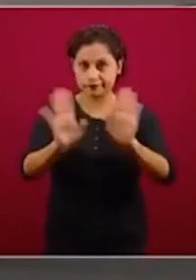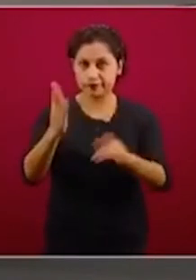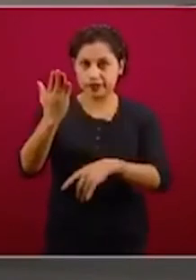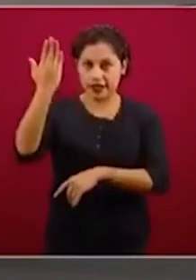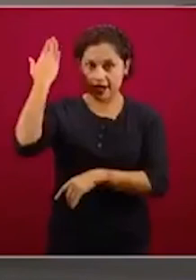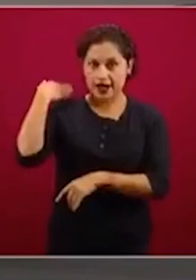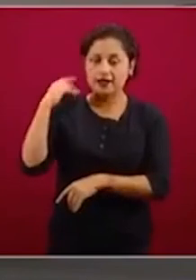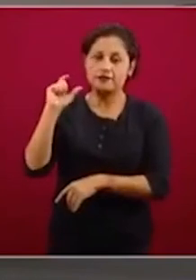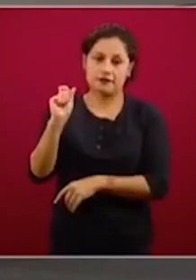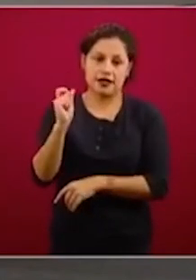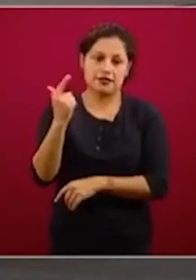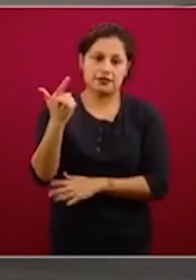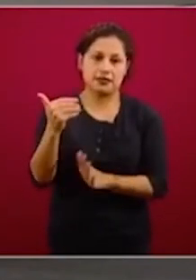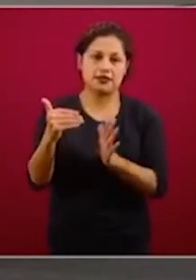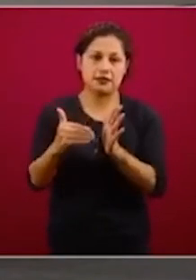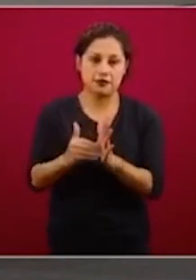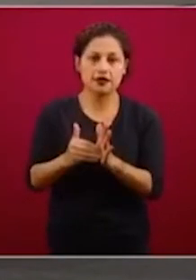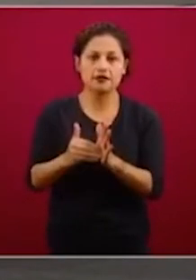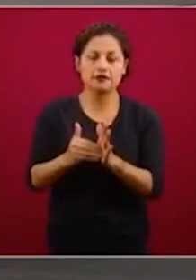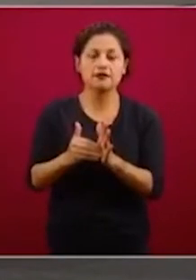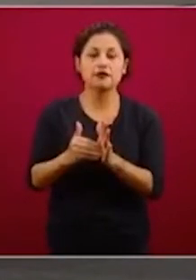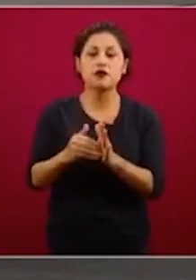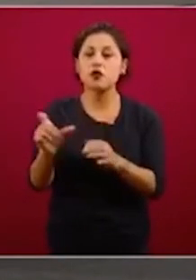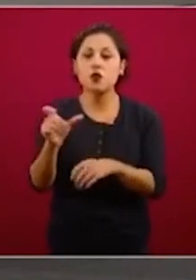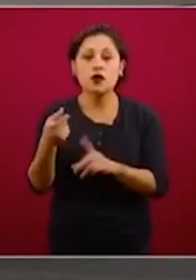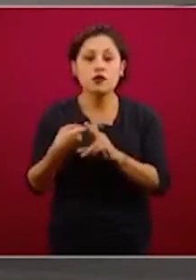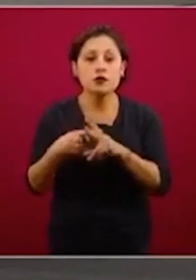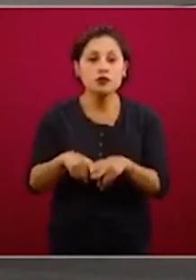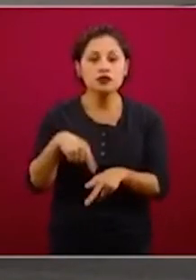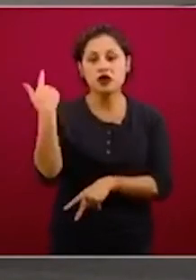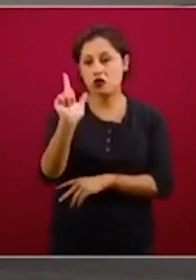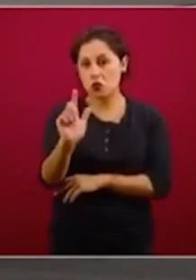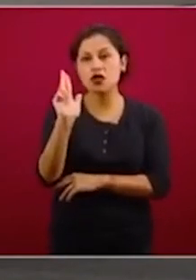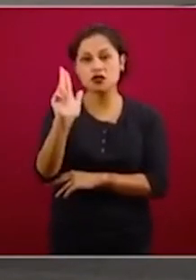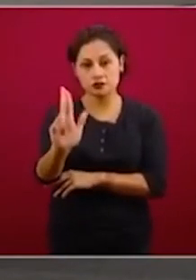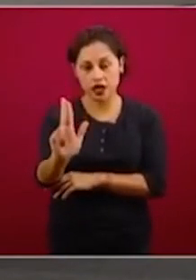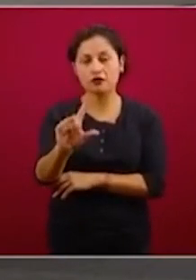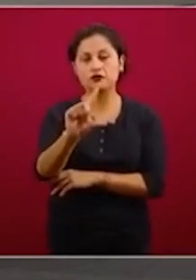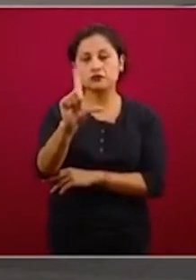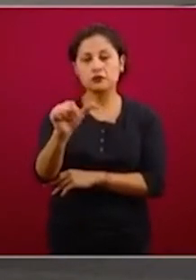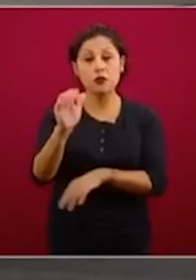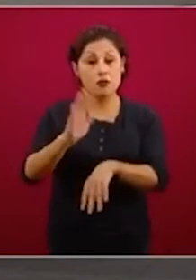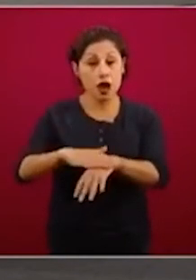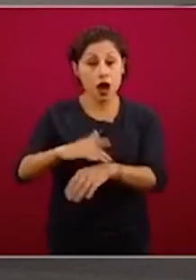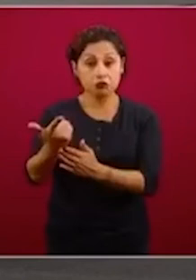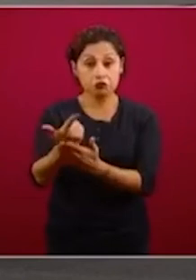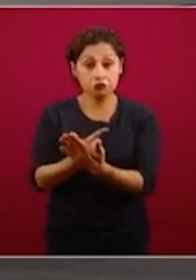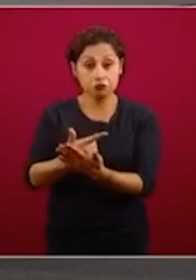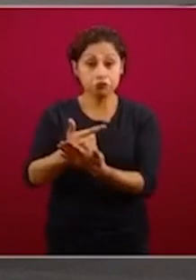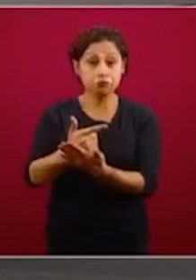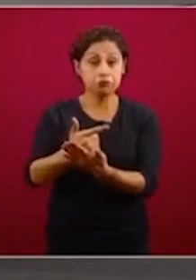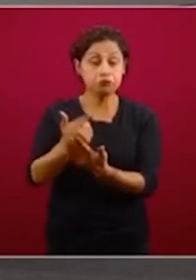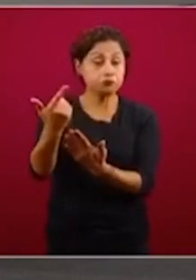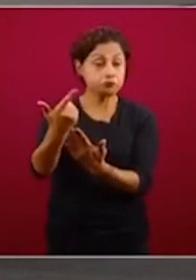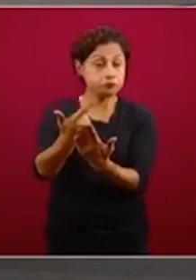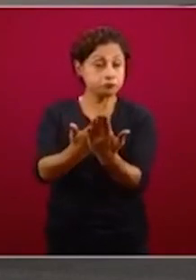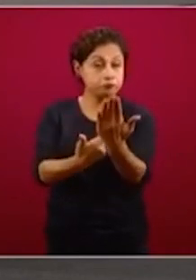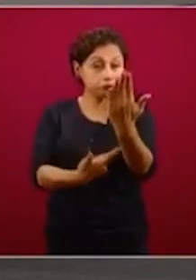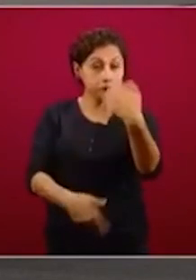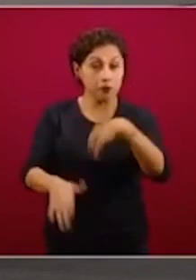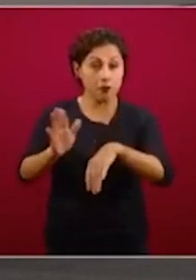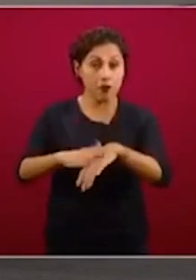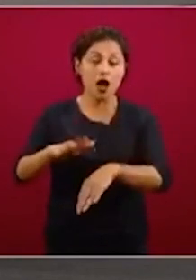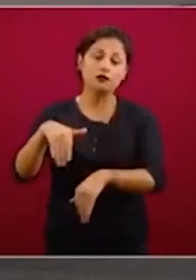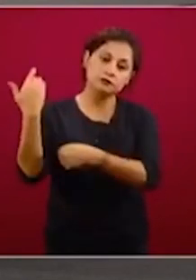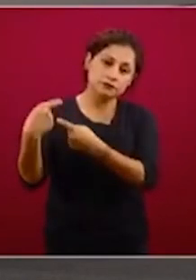que empieza la dispersión lunes martes y así se van a ir el resto de la semana para estos 50 mil